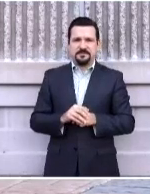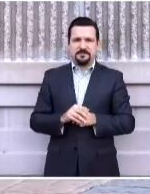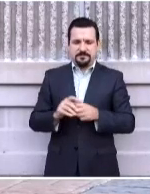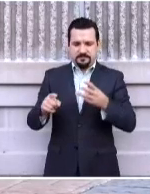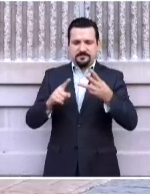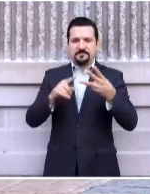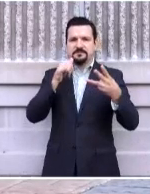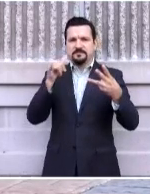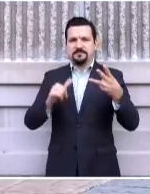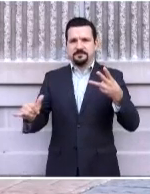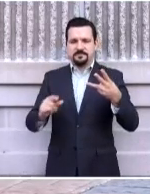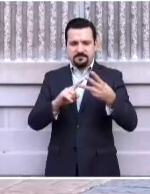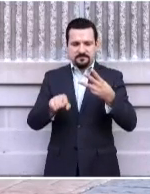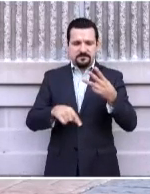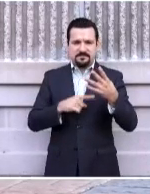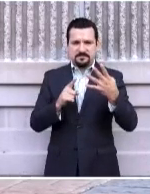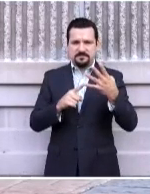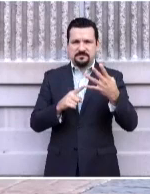Italia,